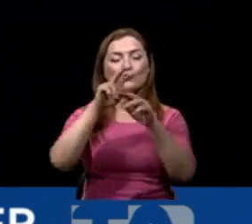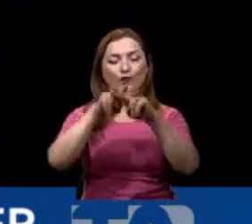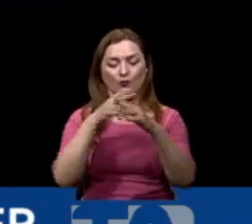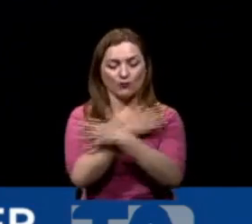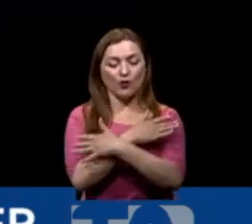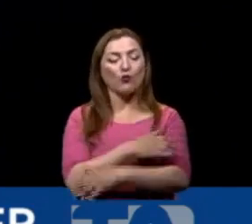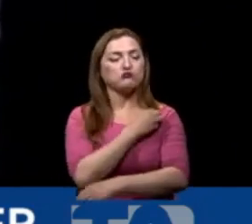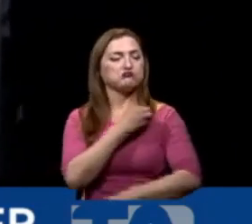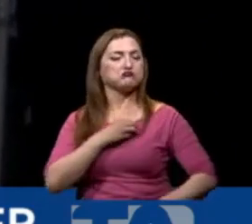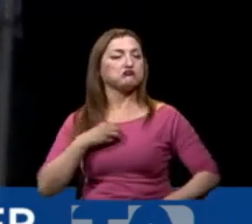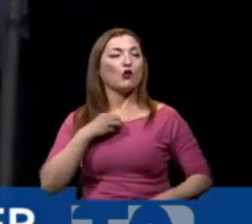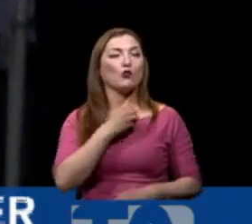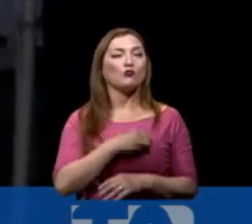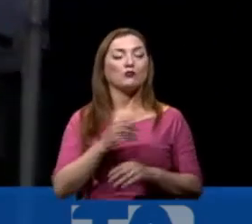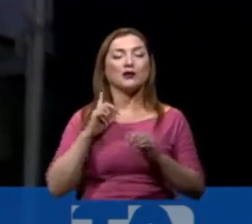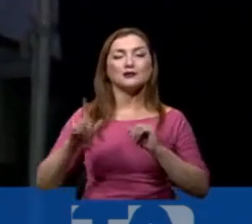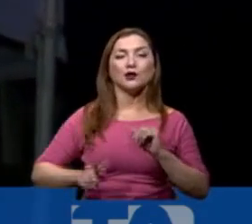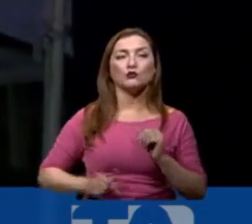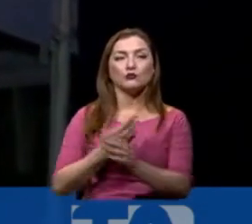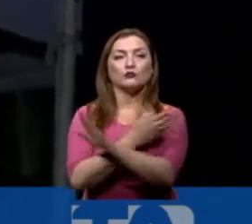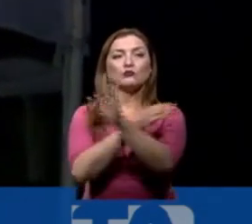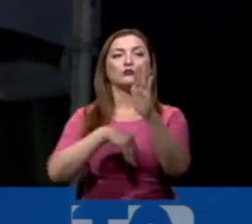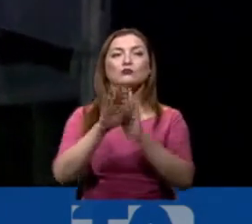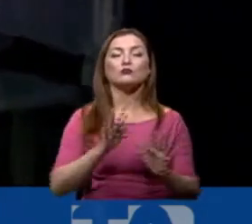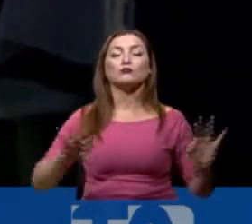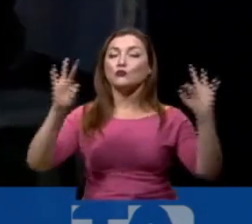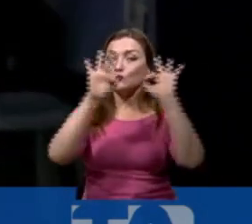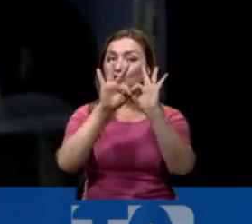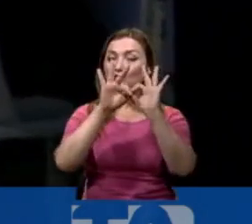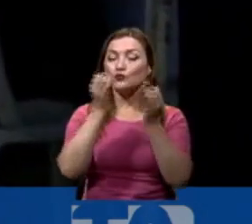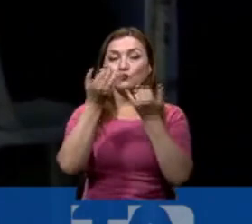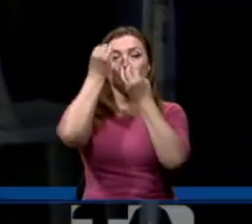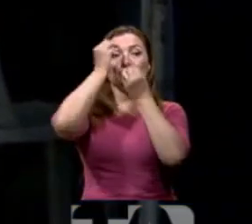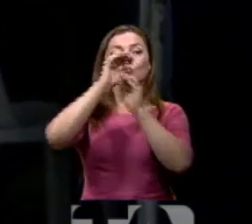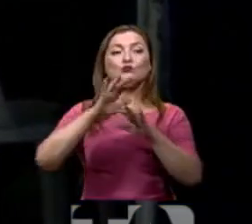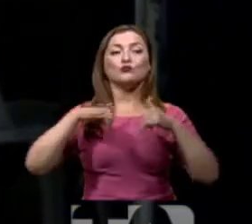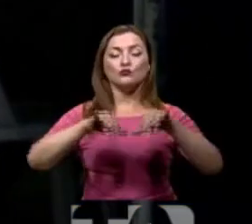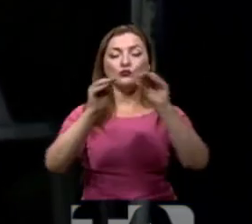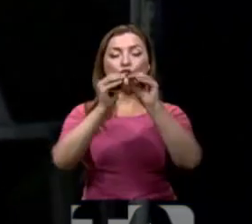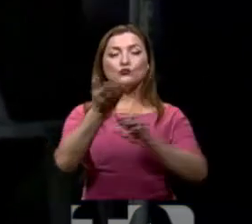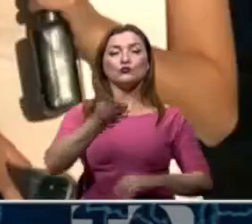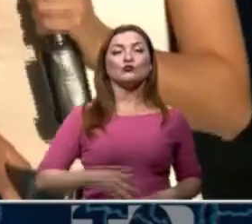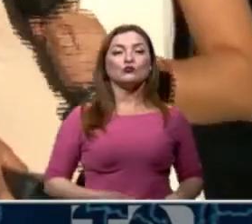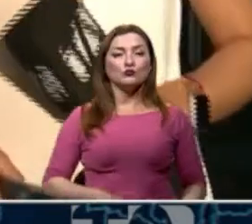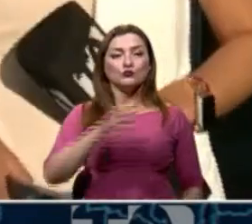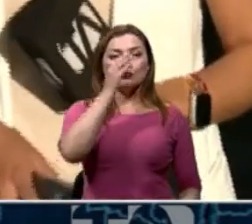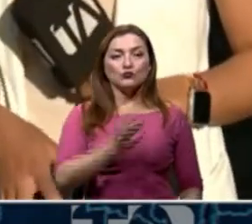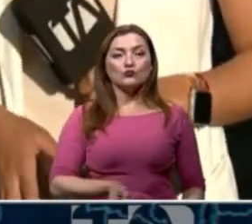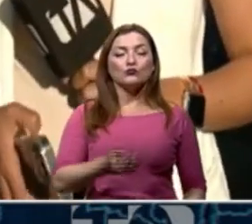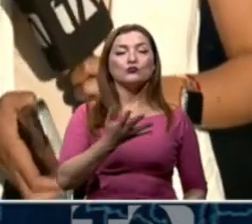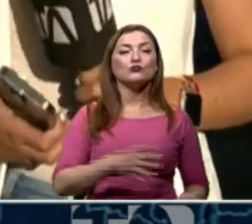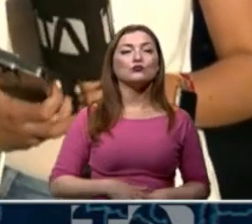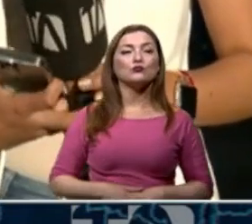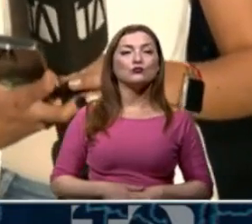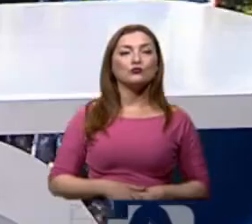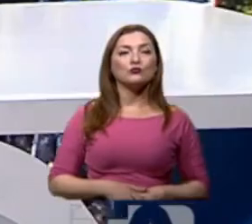revisar, porque como ya lo mencionaban, la salud y la prevención es lo más importante. Es la información que les tenemos. Volvemos con ustedes de estudios. Muy buenos días.